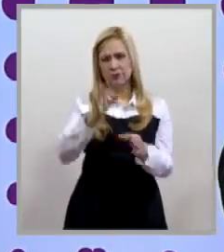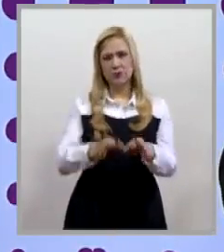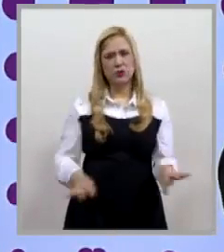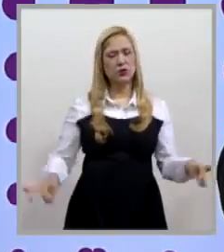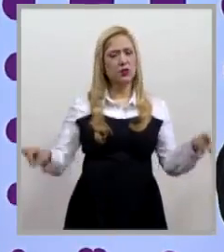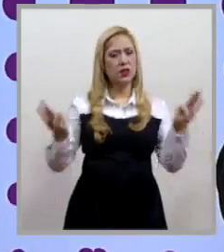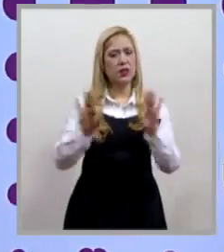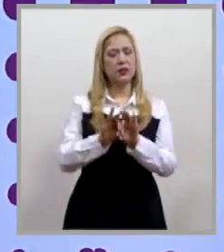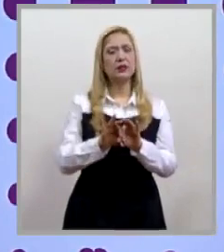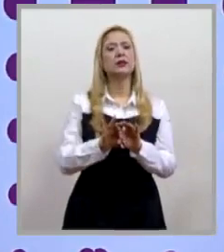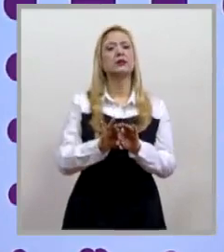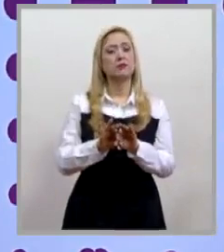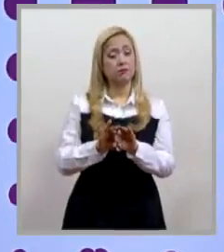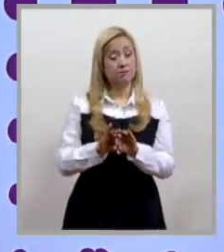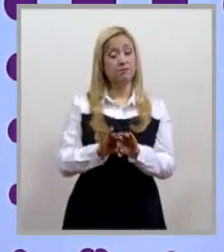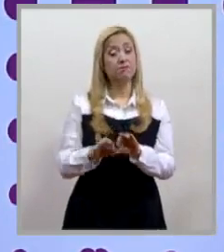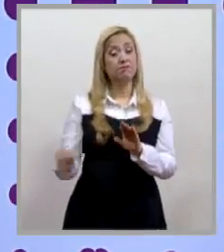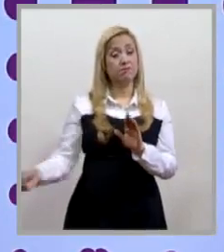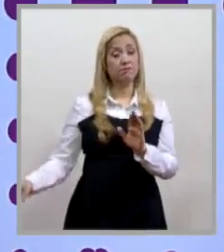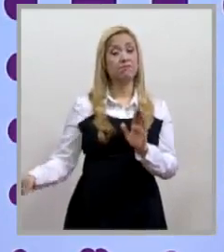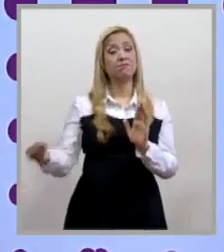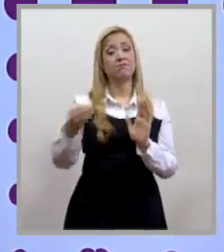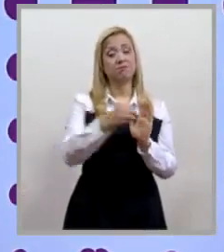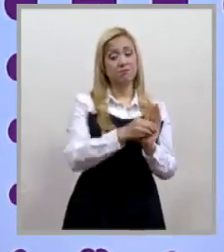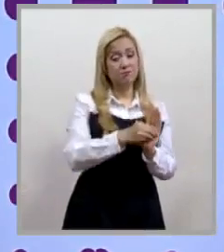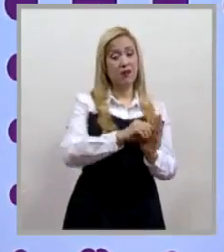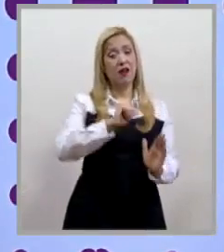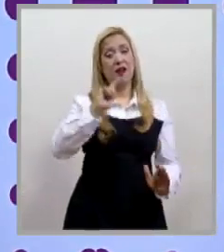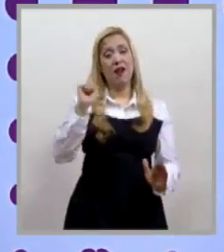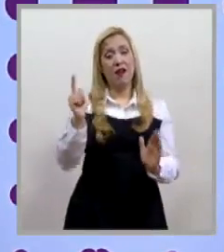importante tipificar el feminicidio